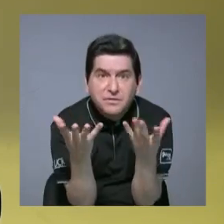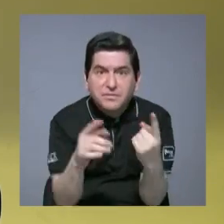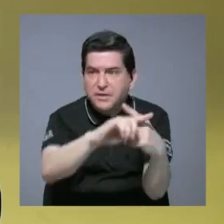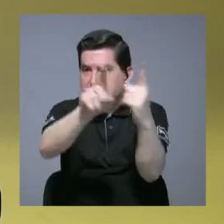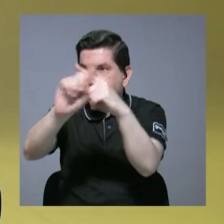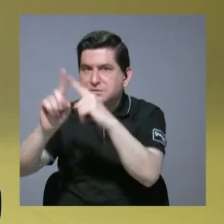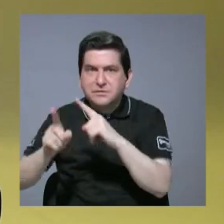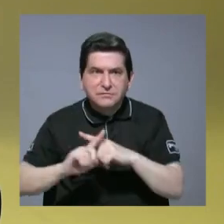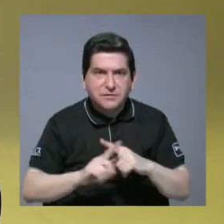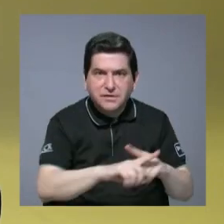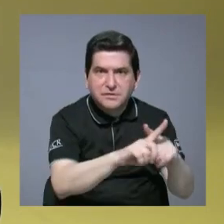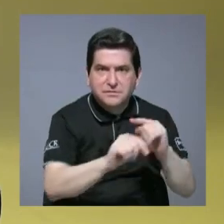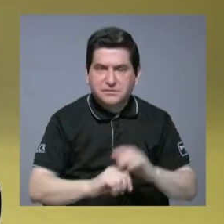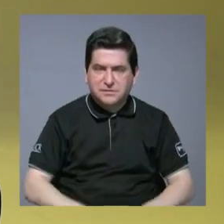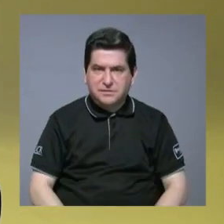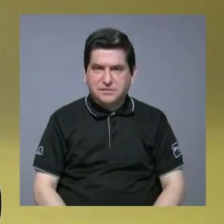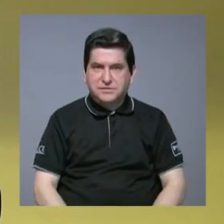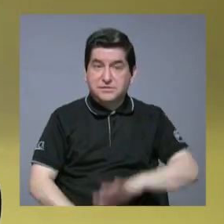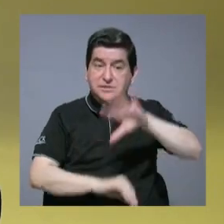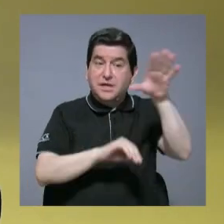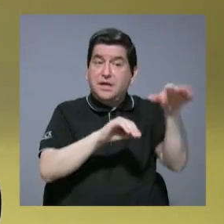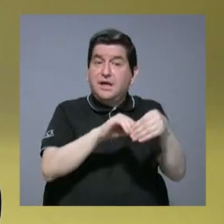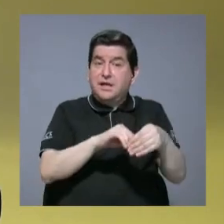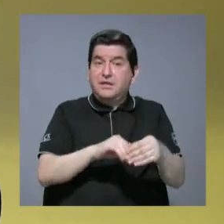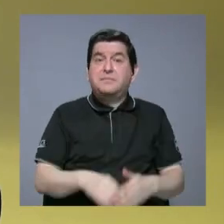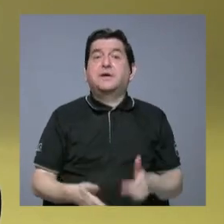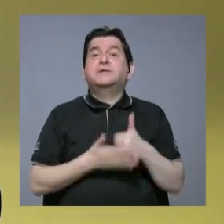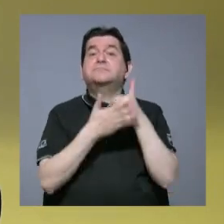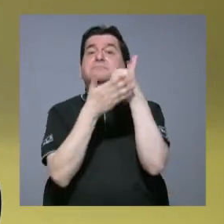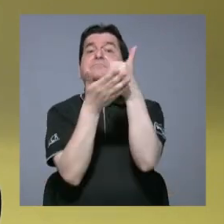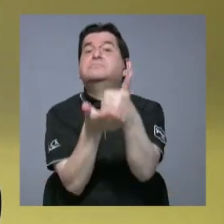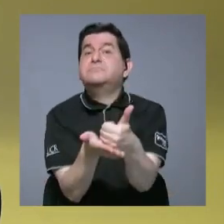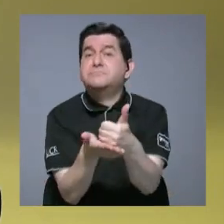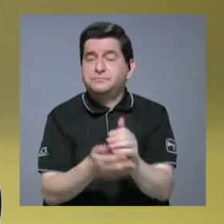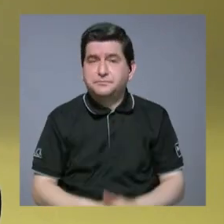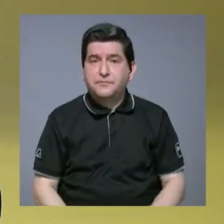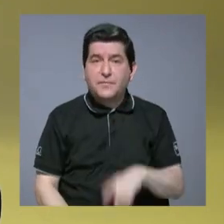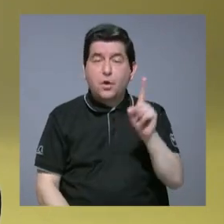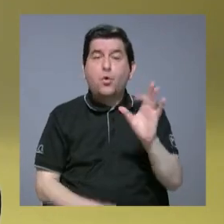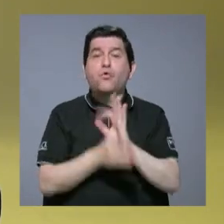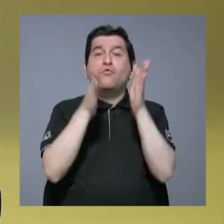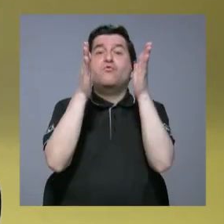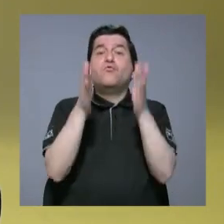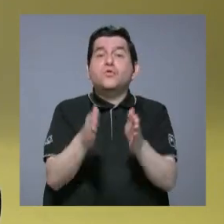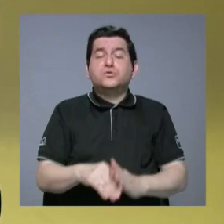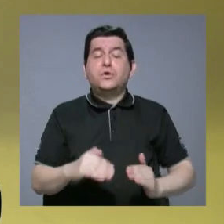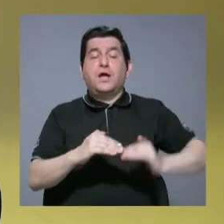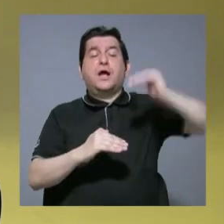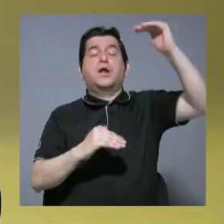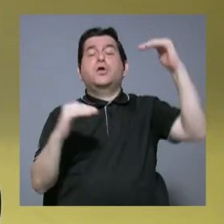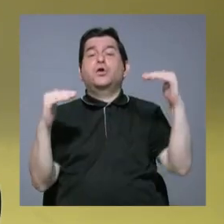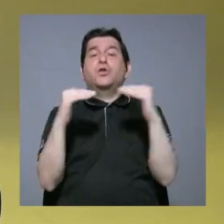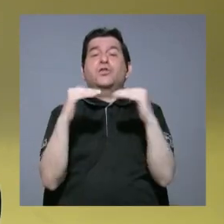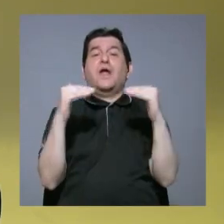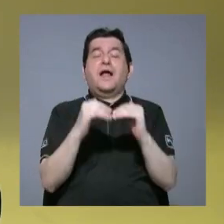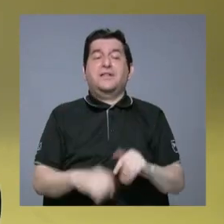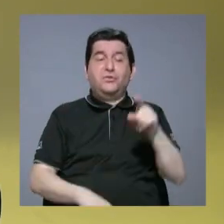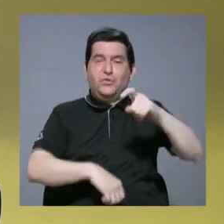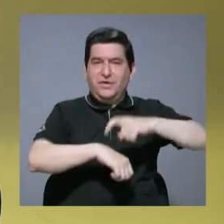fuentes informativas, y además contaron con la ayuda de un funcionario de alto nivel que en esa época lo